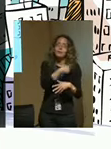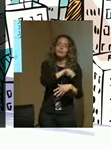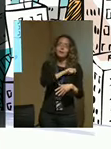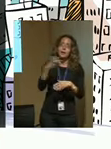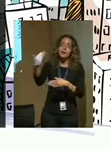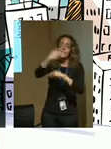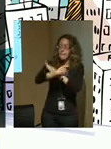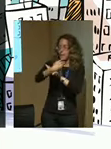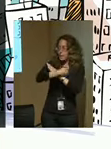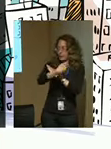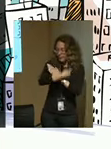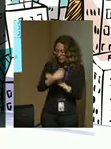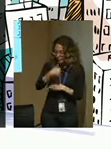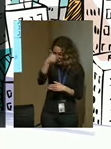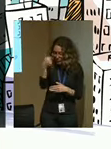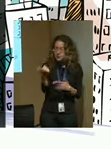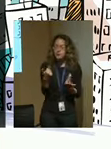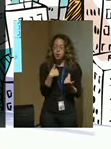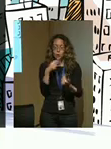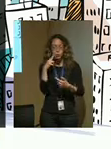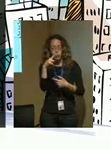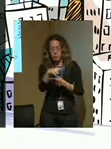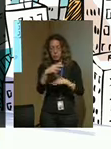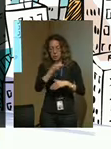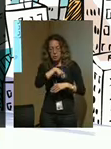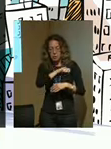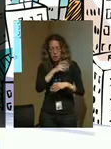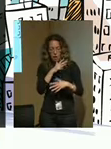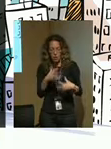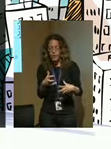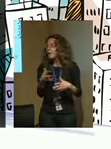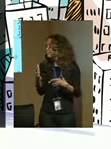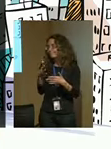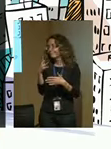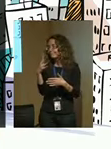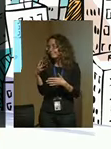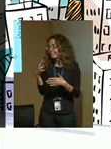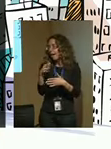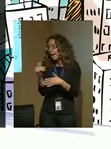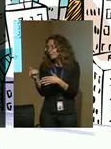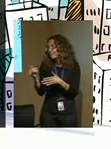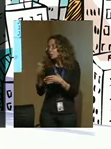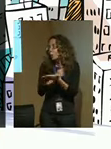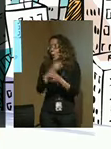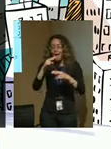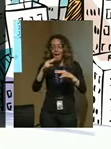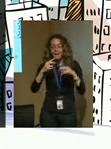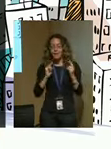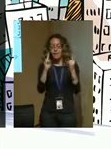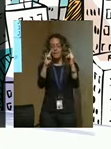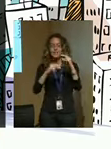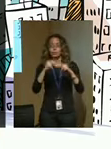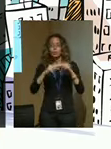que España tiene todo, realmente tiene una infraestructura terrible, que la verdad que nos quedamos con la boca abierta porque